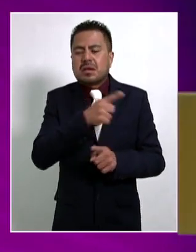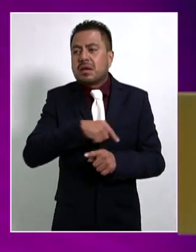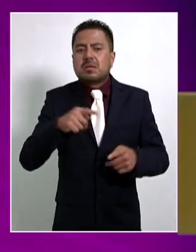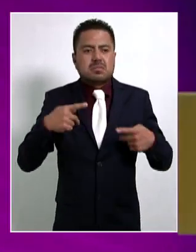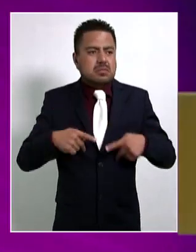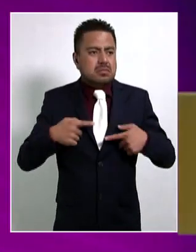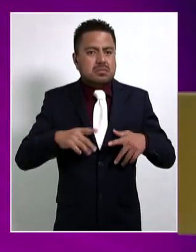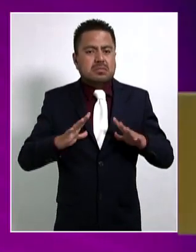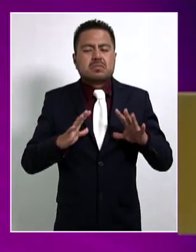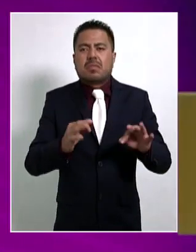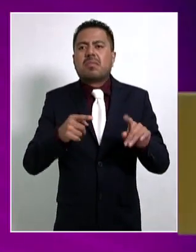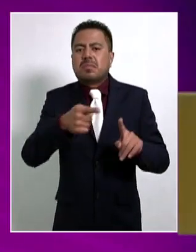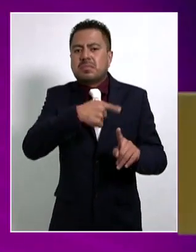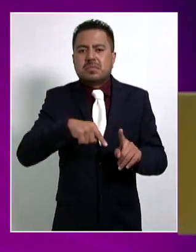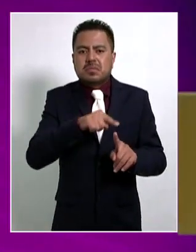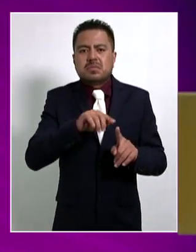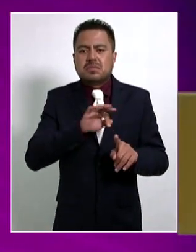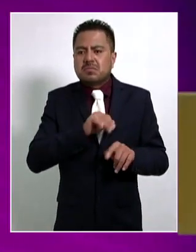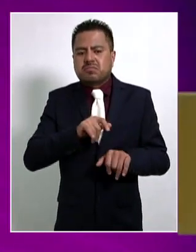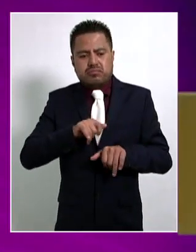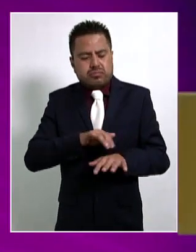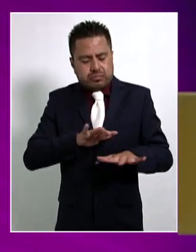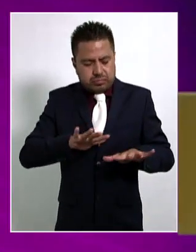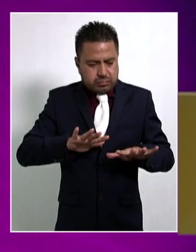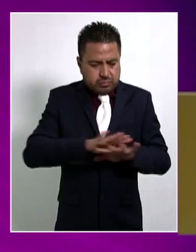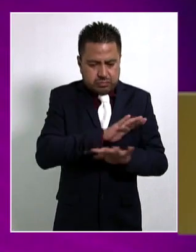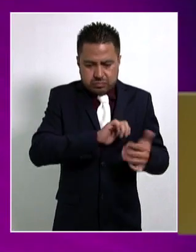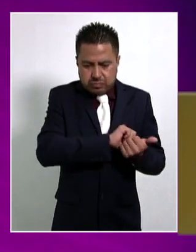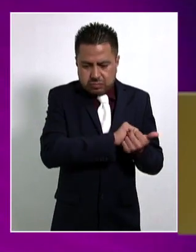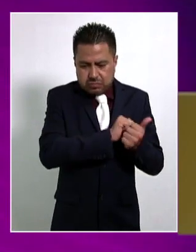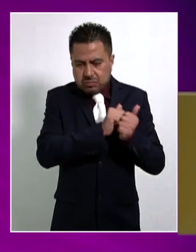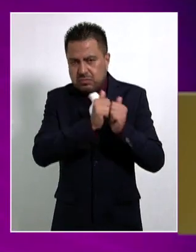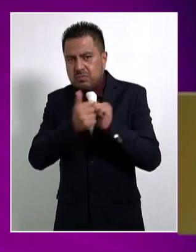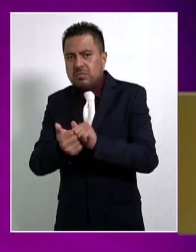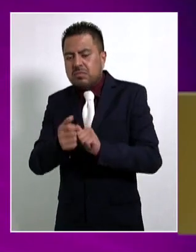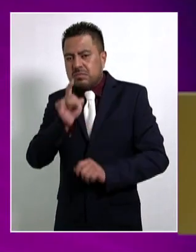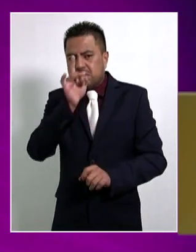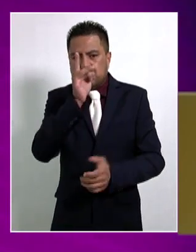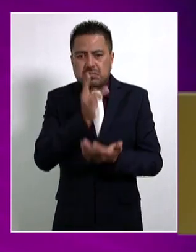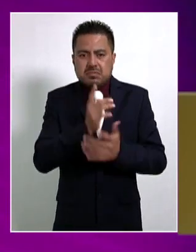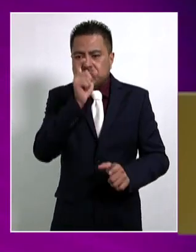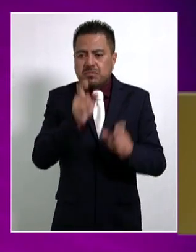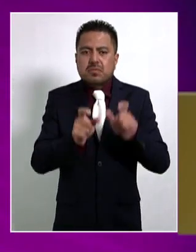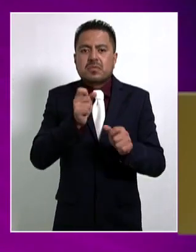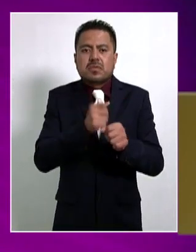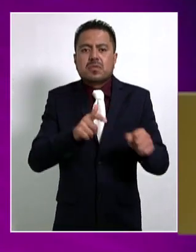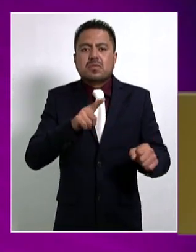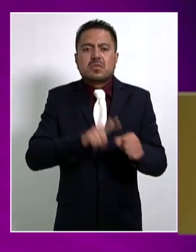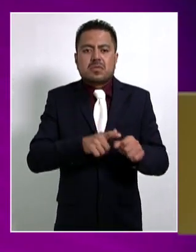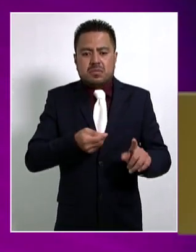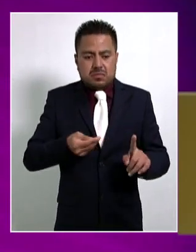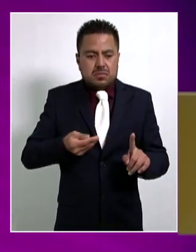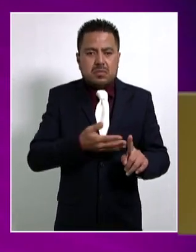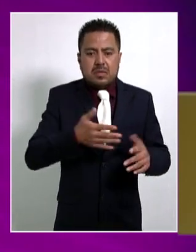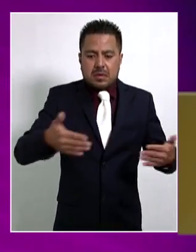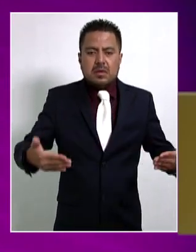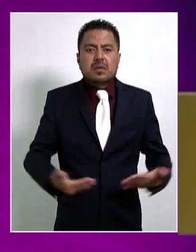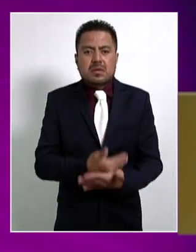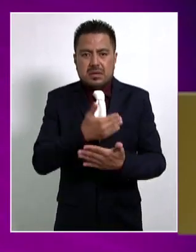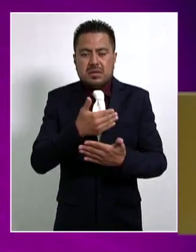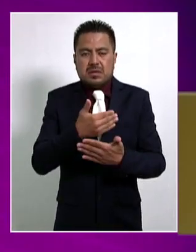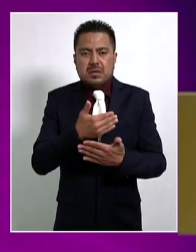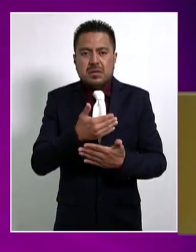aquellas personas que transicionamos de aquella identidad socialmente asignada al nacer,